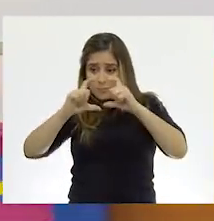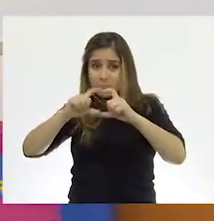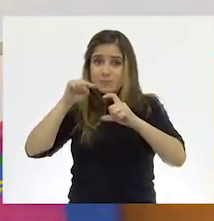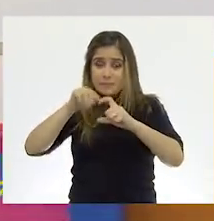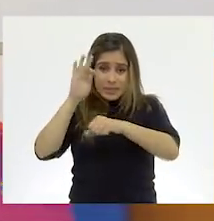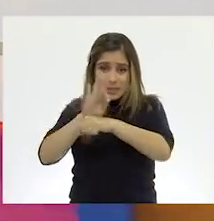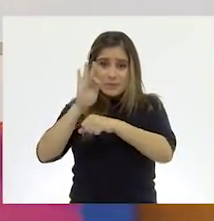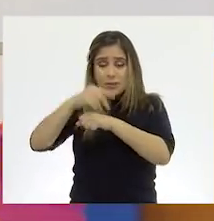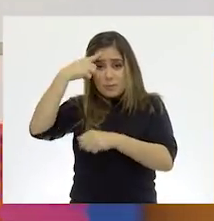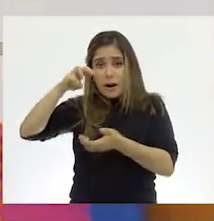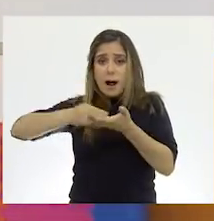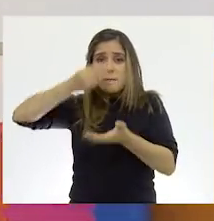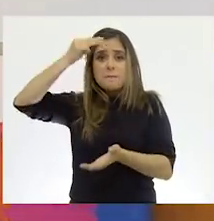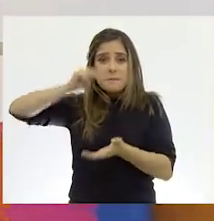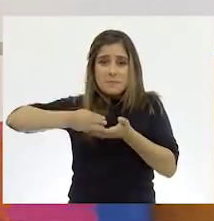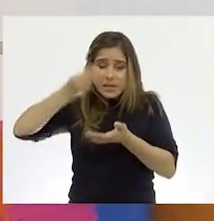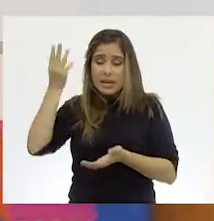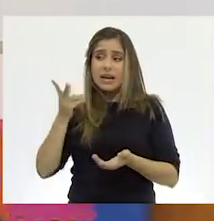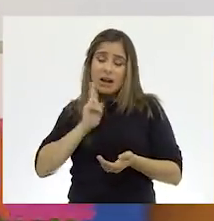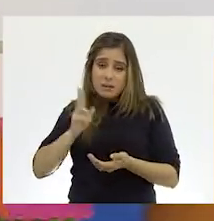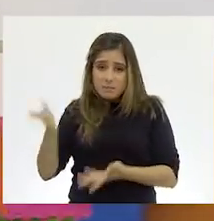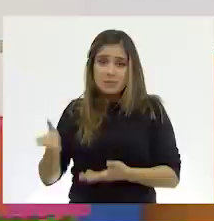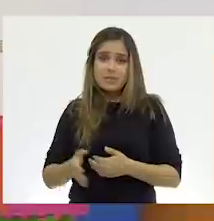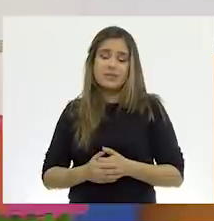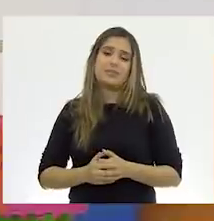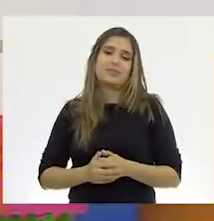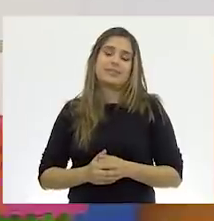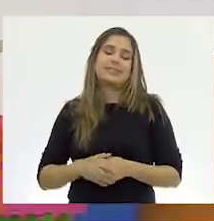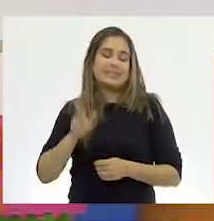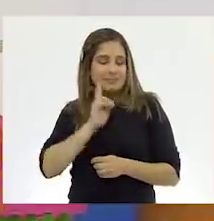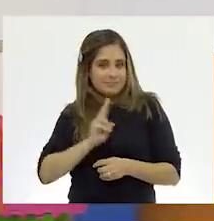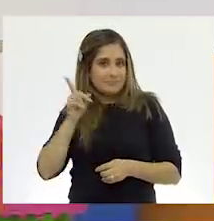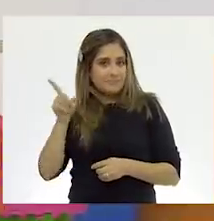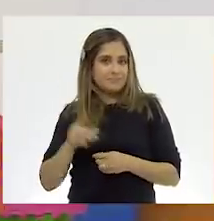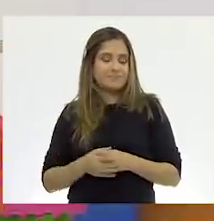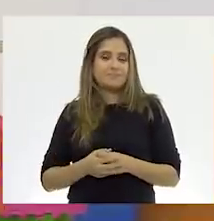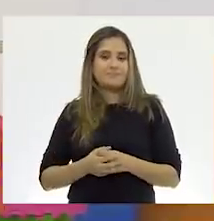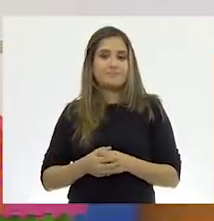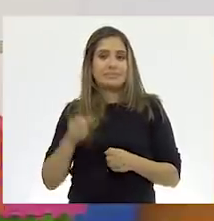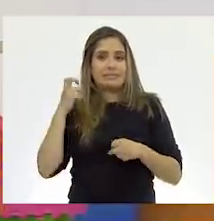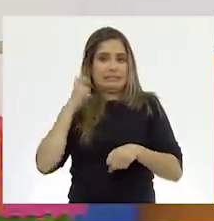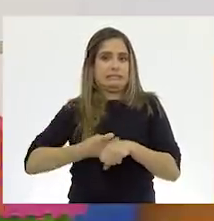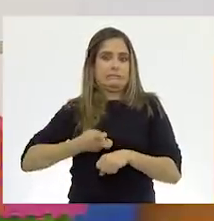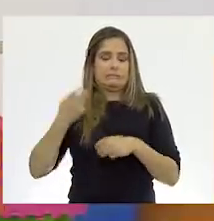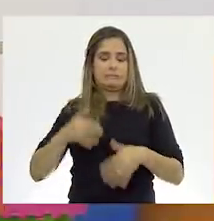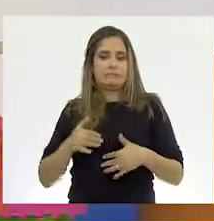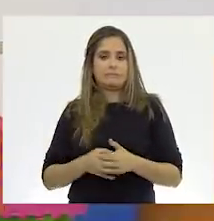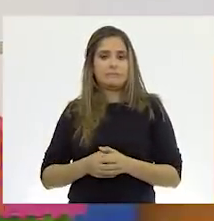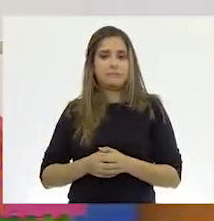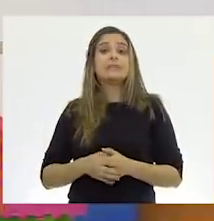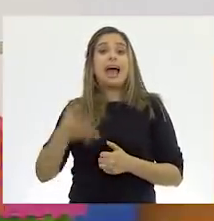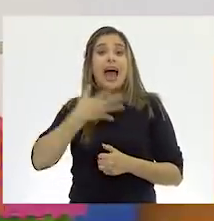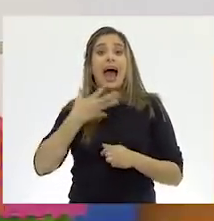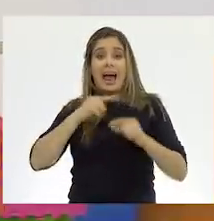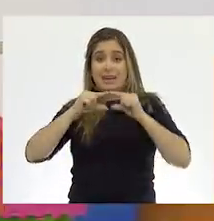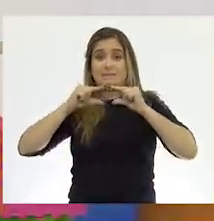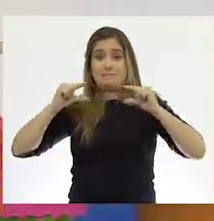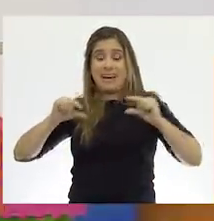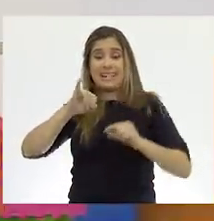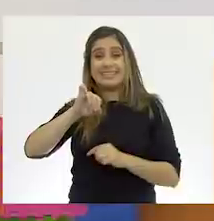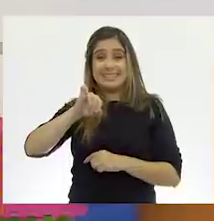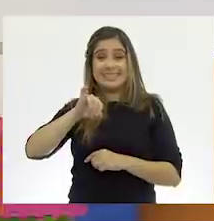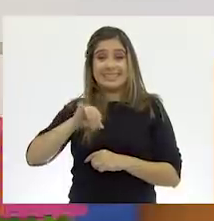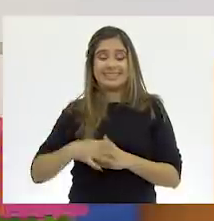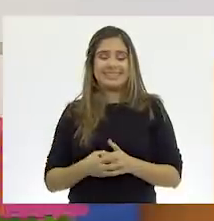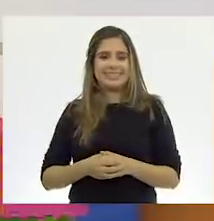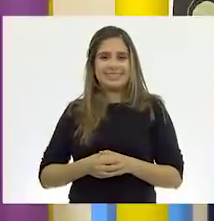Que este. ¡Oh, este estaba muy duro! Sí. Aquí no hay abeja, pero hay un papelito. ¡Ay! Me